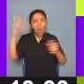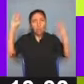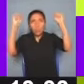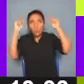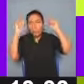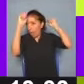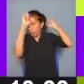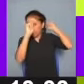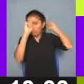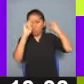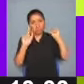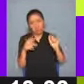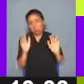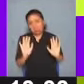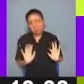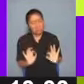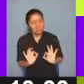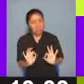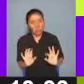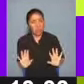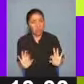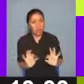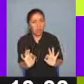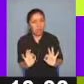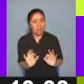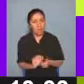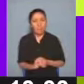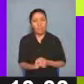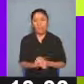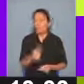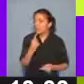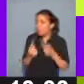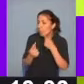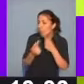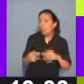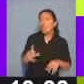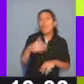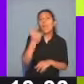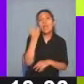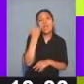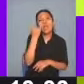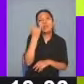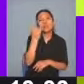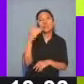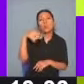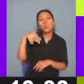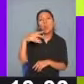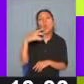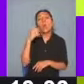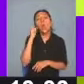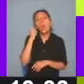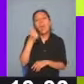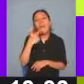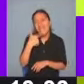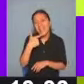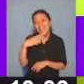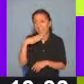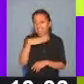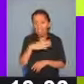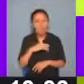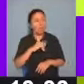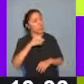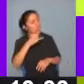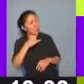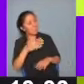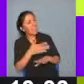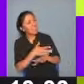eh eso más que nada se pregunta por las yunga por los valles también también Sí mucha mucha gente quiere llega tarde a